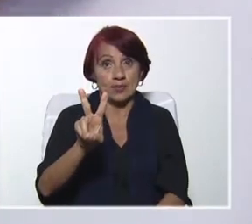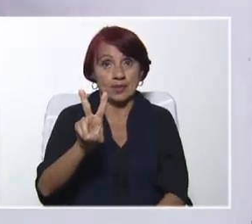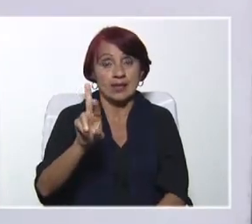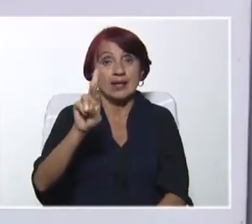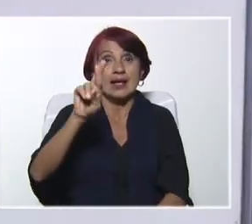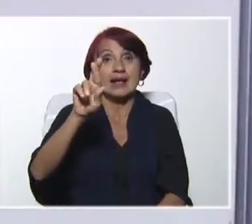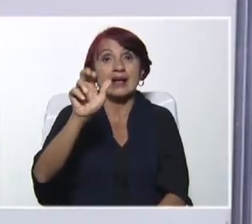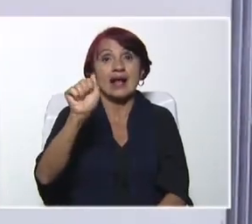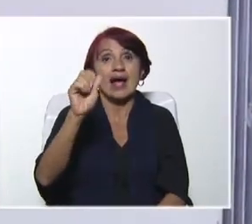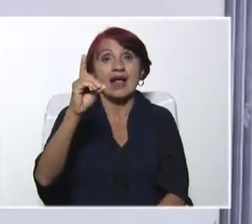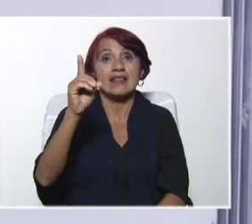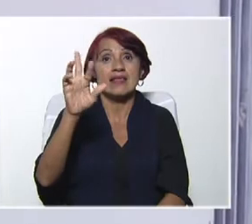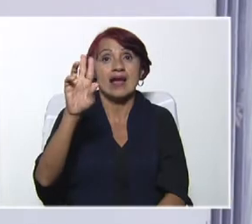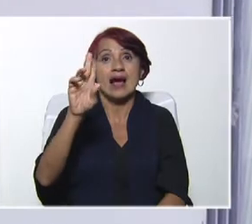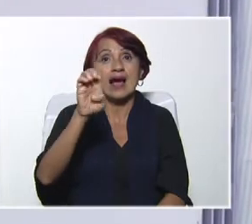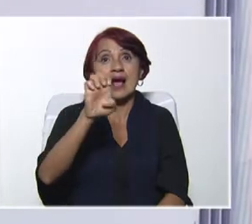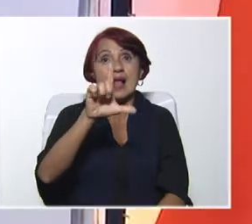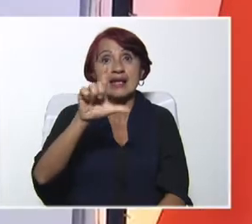radianes.